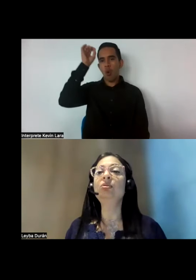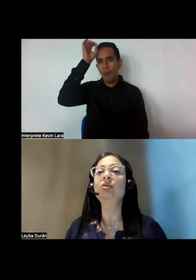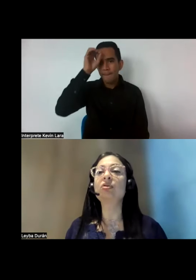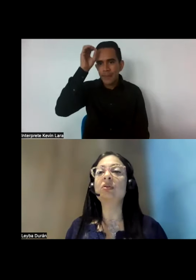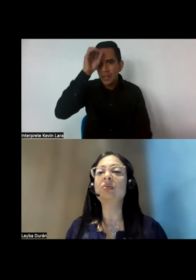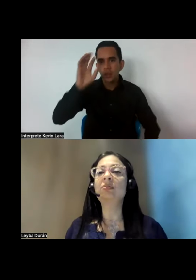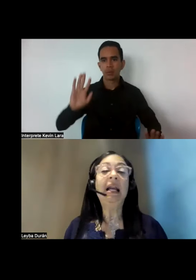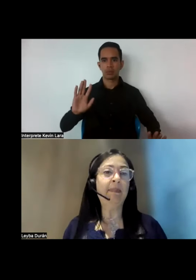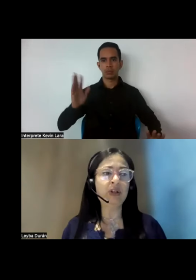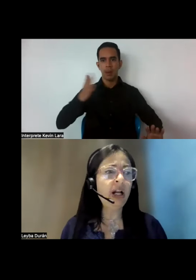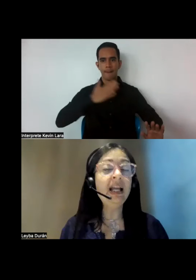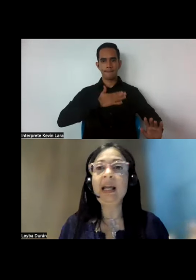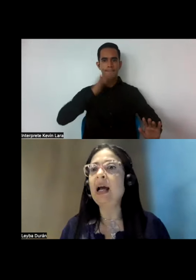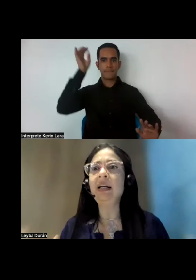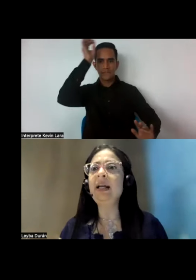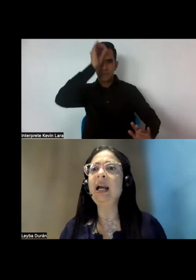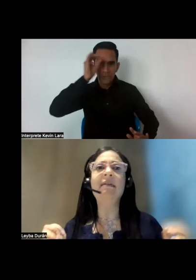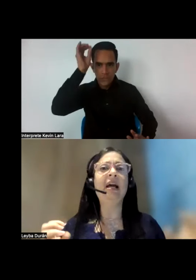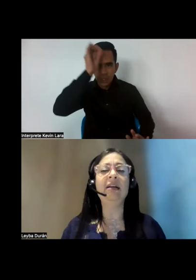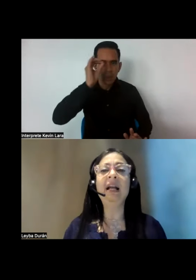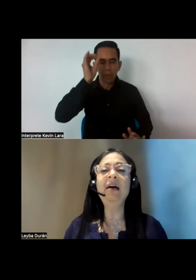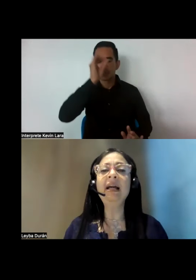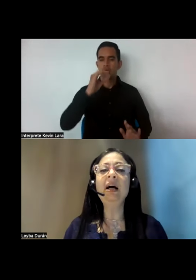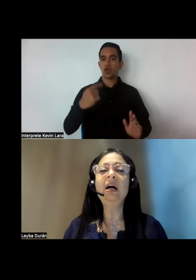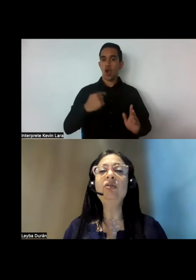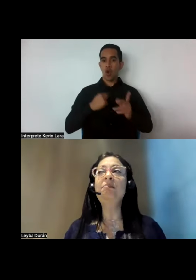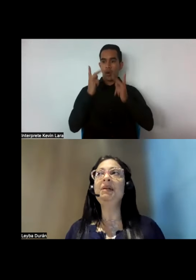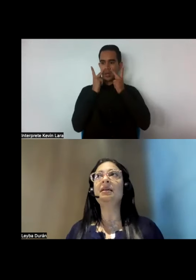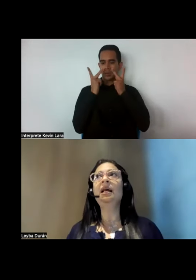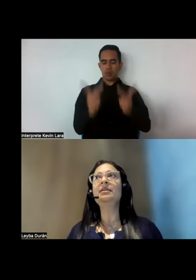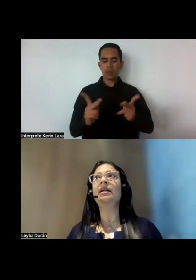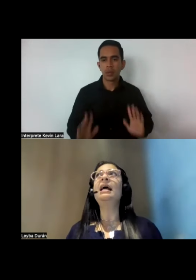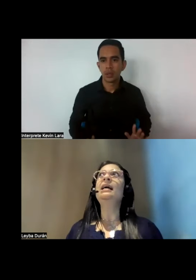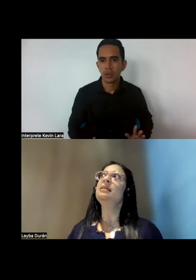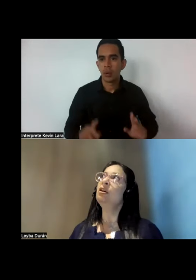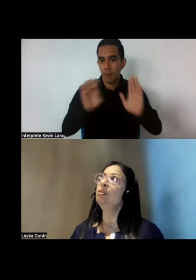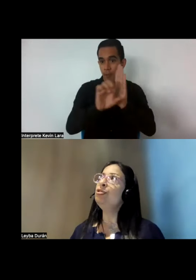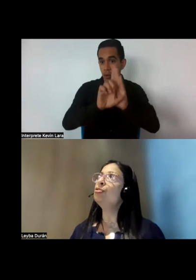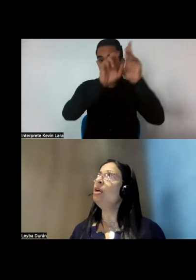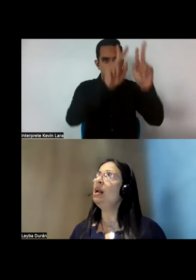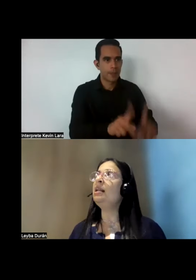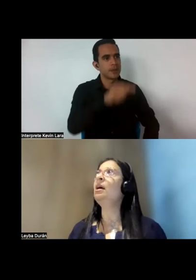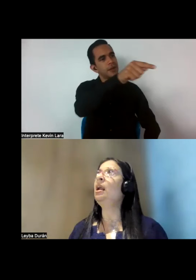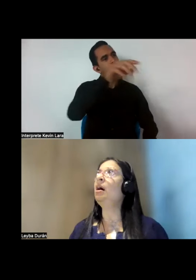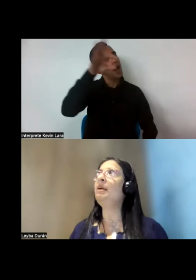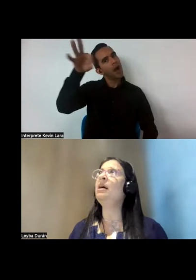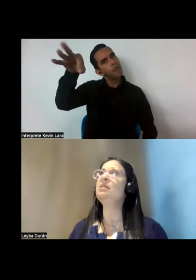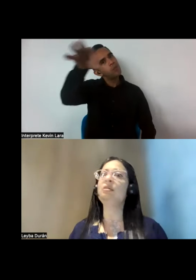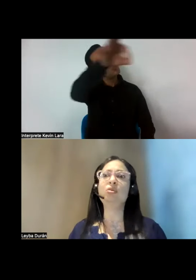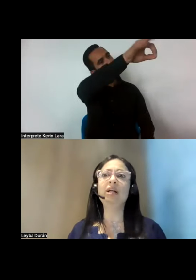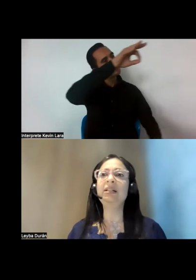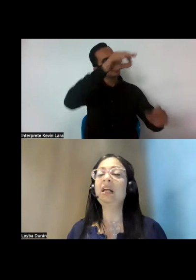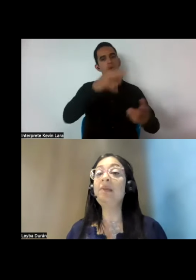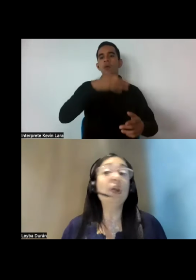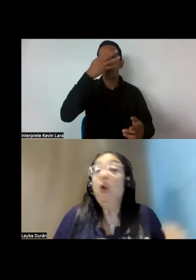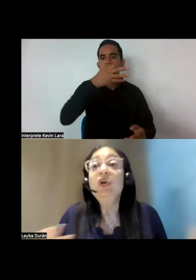de segundos. La persona que es alérgica a las abejas y ve la abeja no empieza a analizar, es que como yo soy alérgica a las abejas, yo